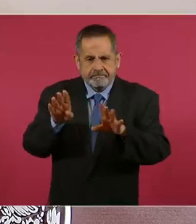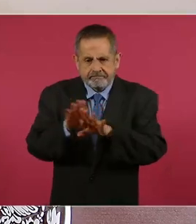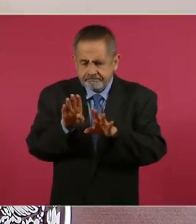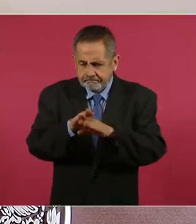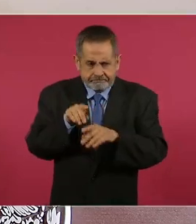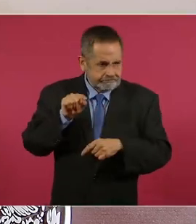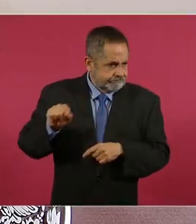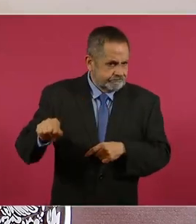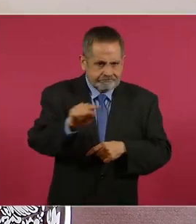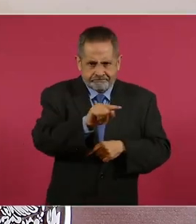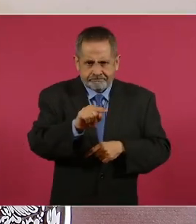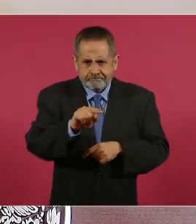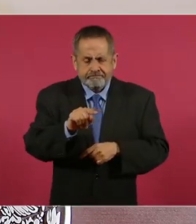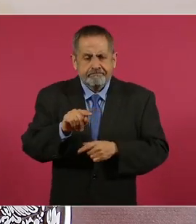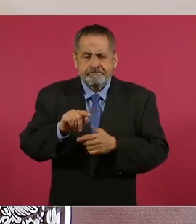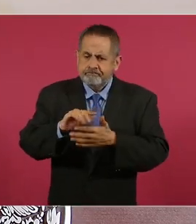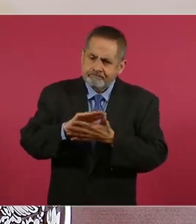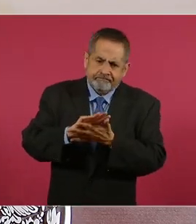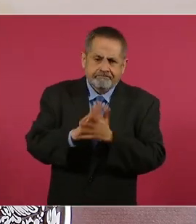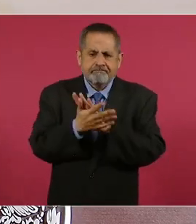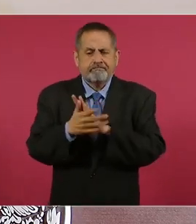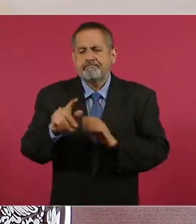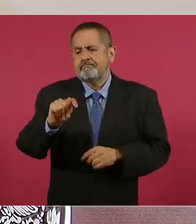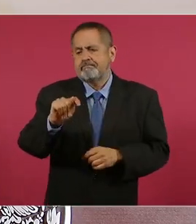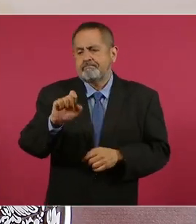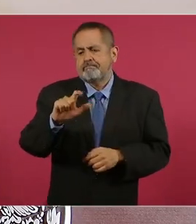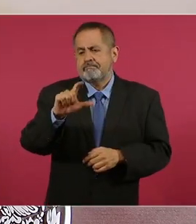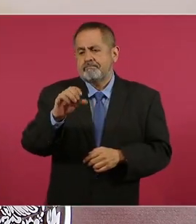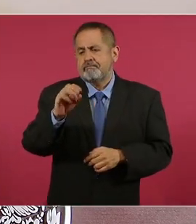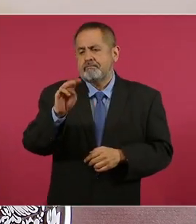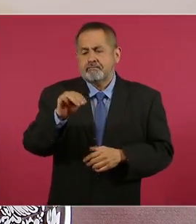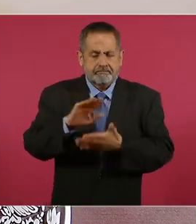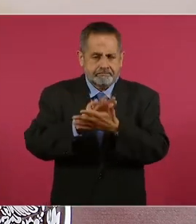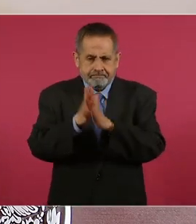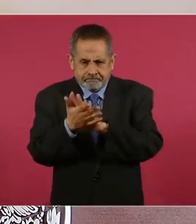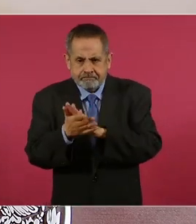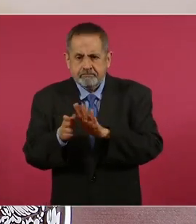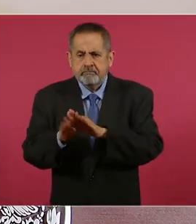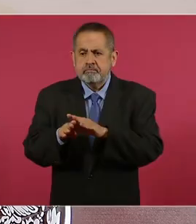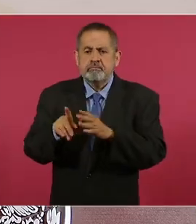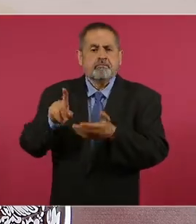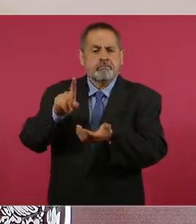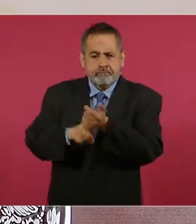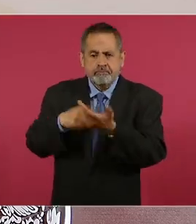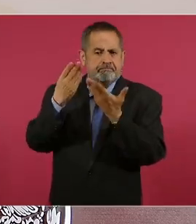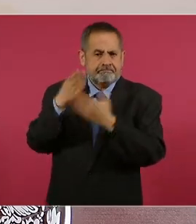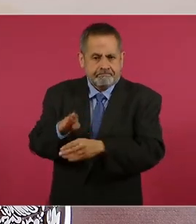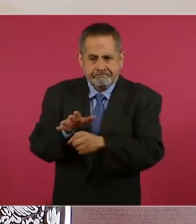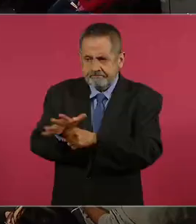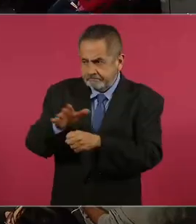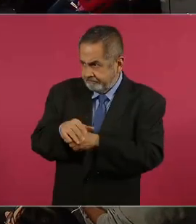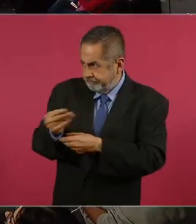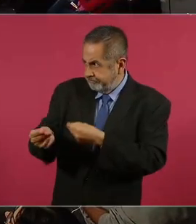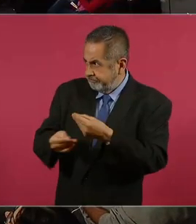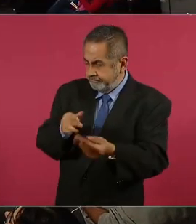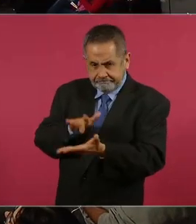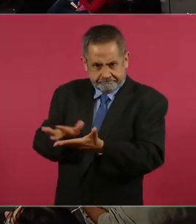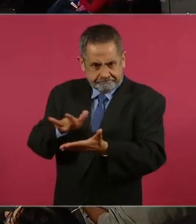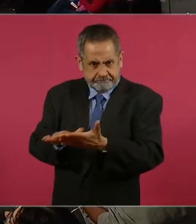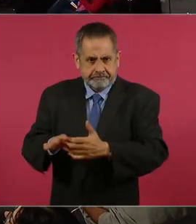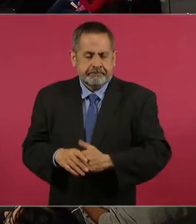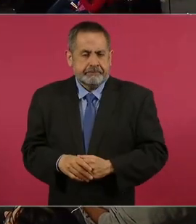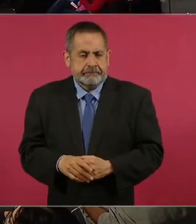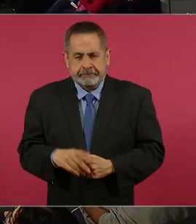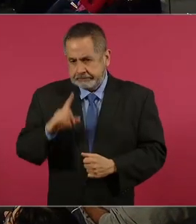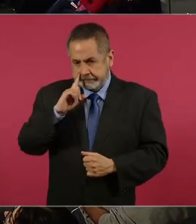transformar a la entidad Telecom para promover los servicios financieros básicos. Y como pueden observar